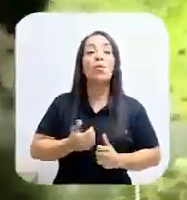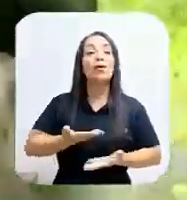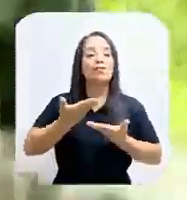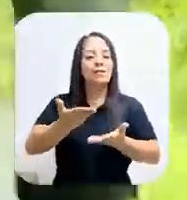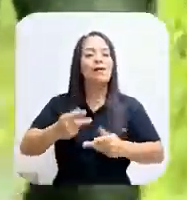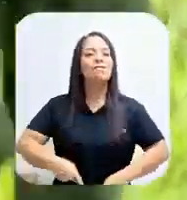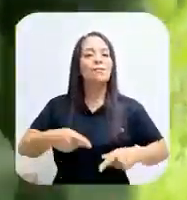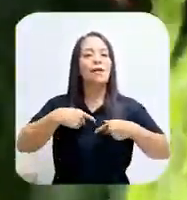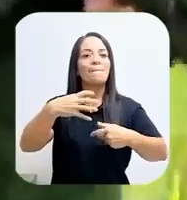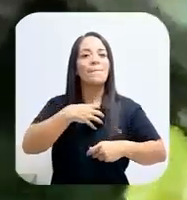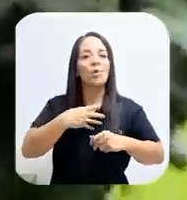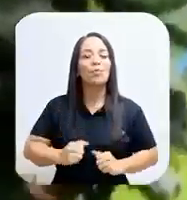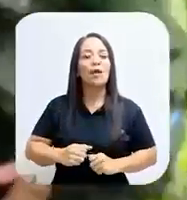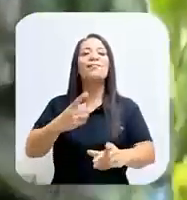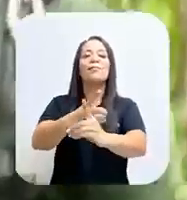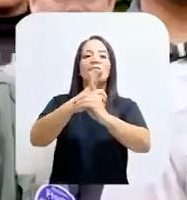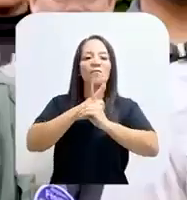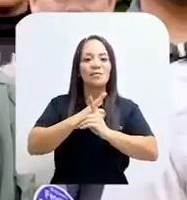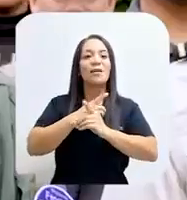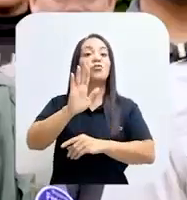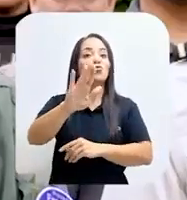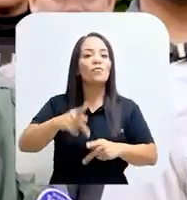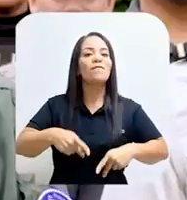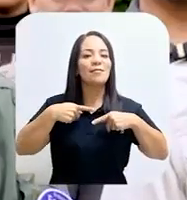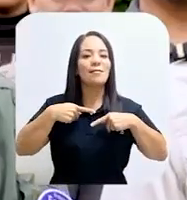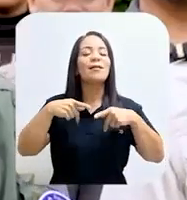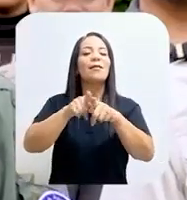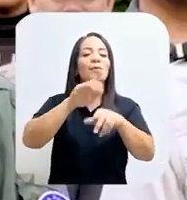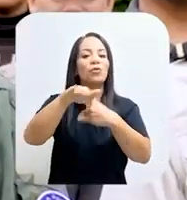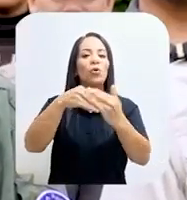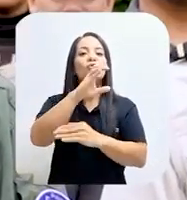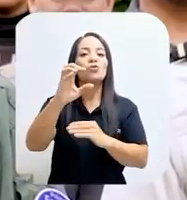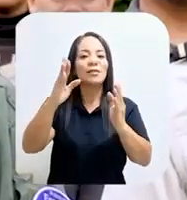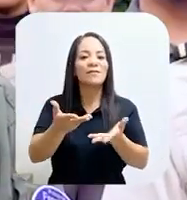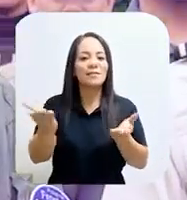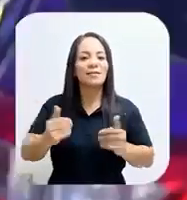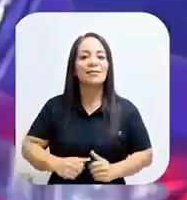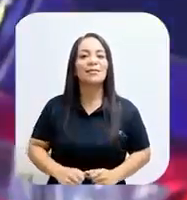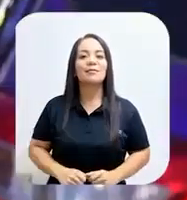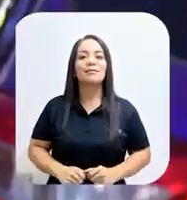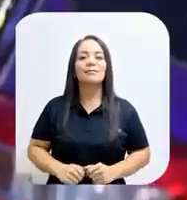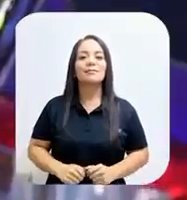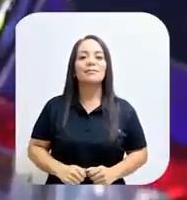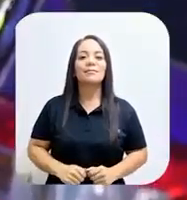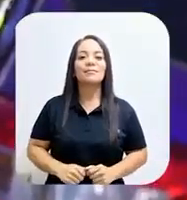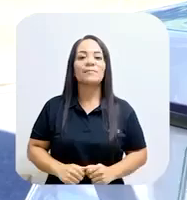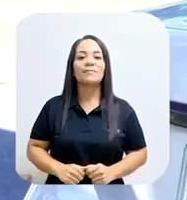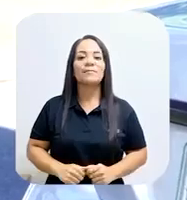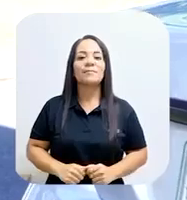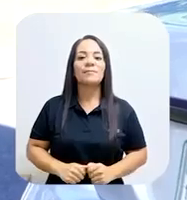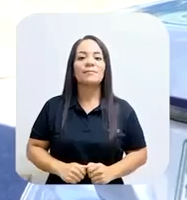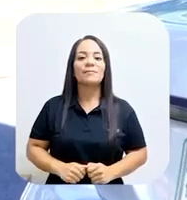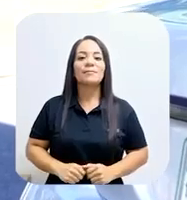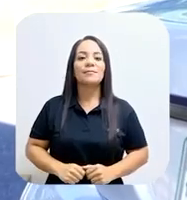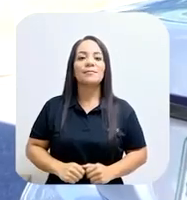a entregar nuestra vida por defender la suya y la de todos los costarricenses.